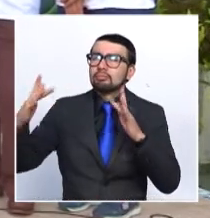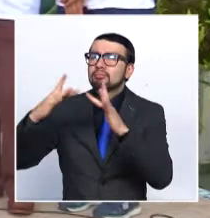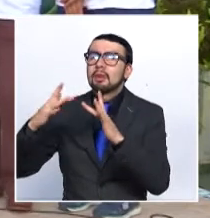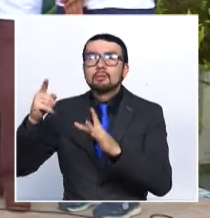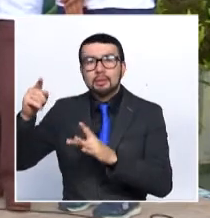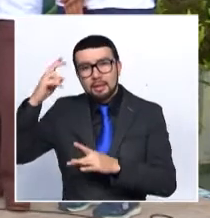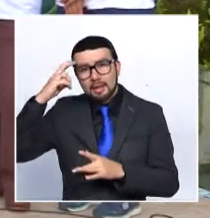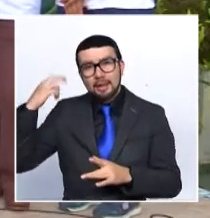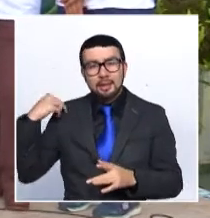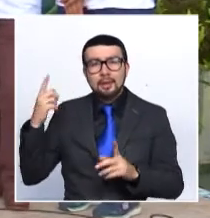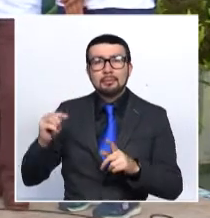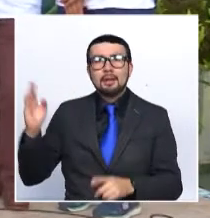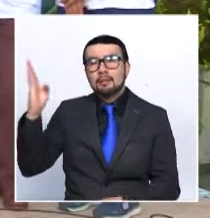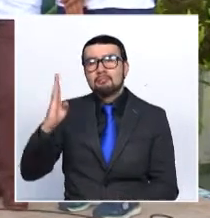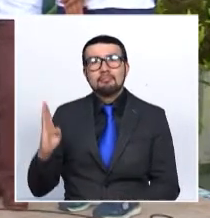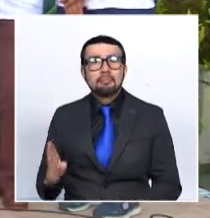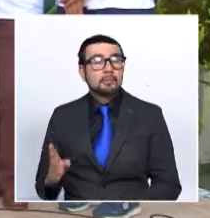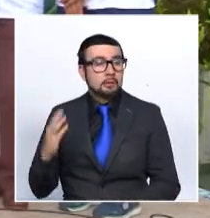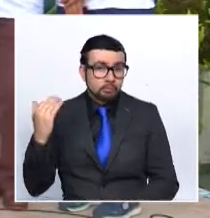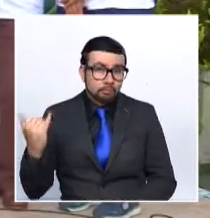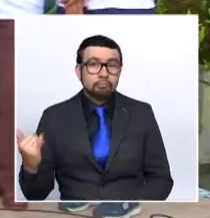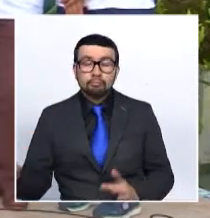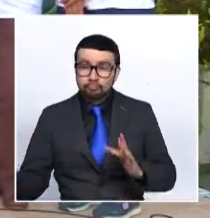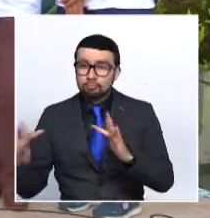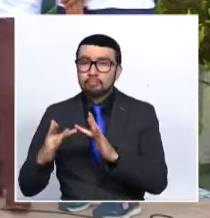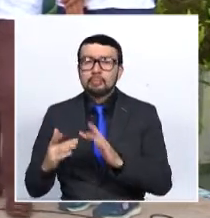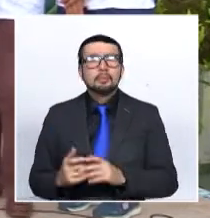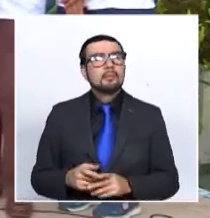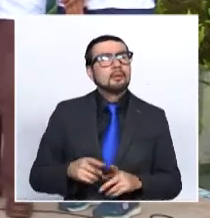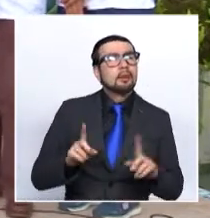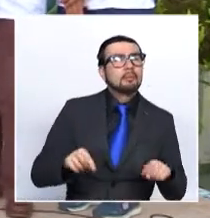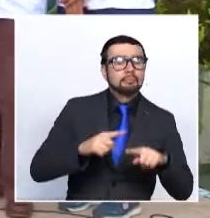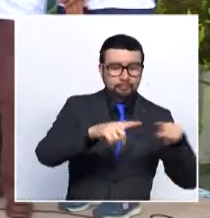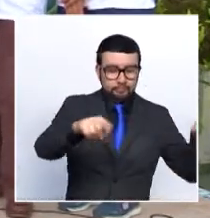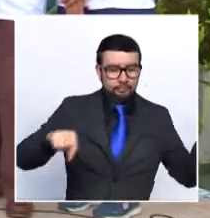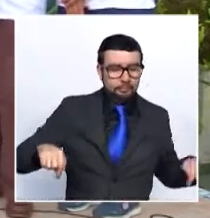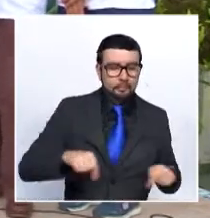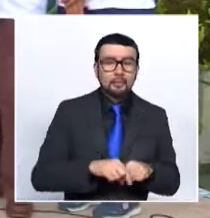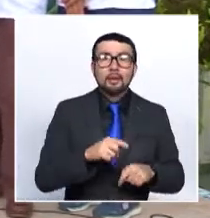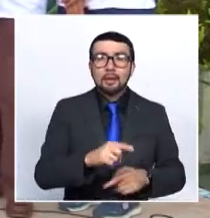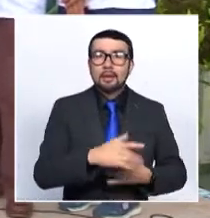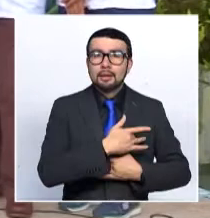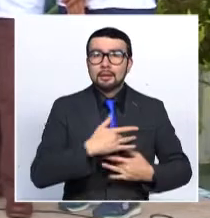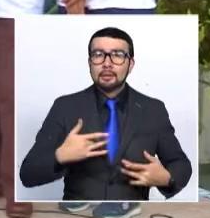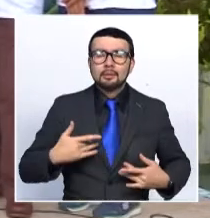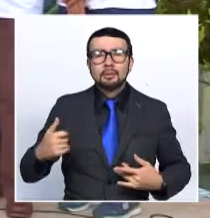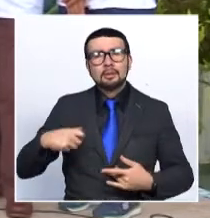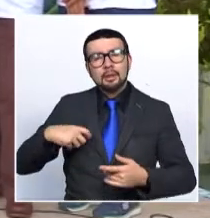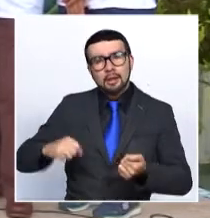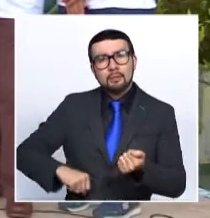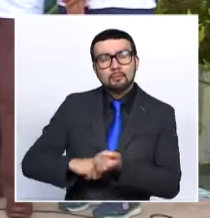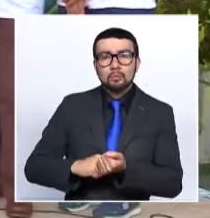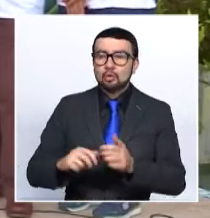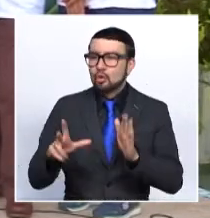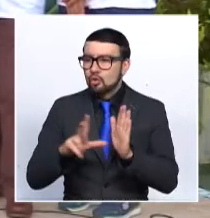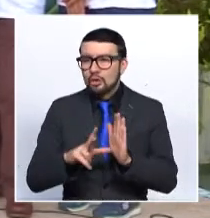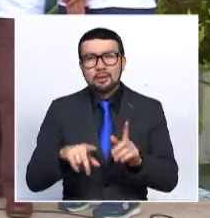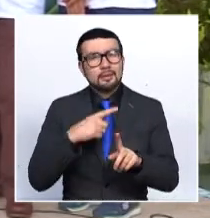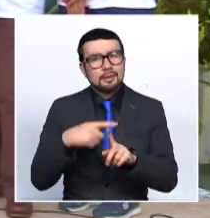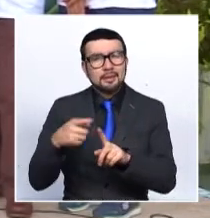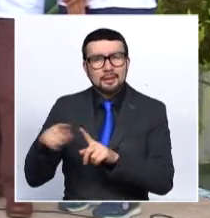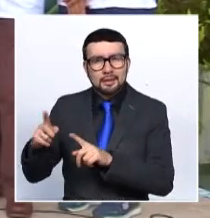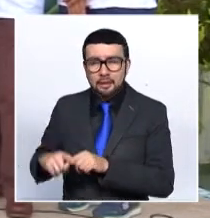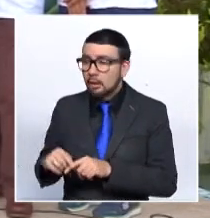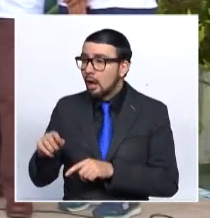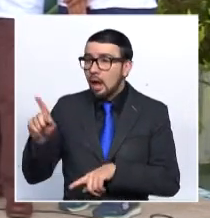Brasil. Y nosotros tenemos acá en nuestro Parque de la Salud, con el apoyo de hotelería, a los pacientes que vienen a